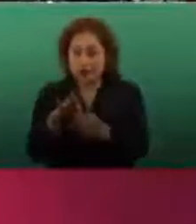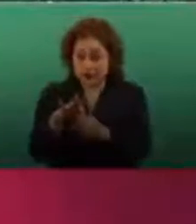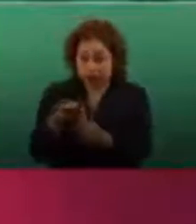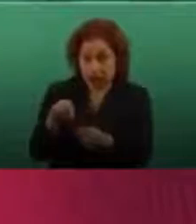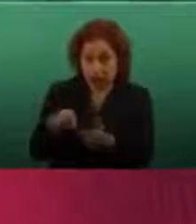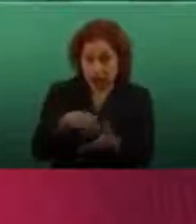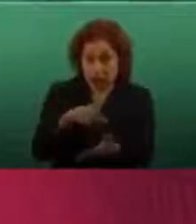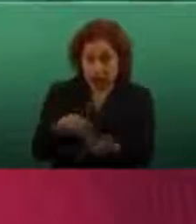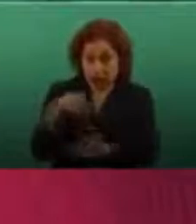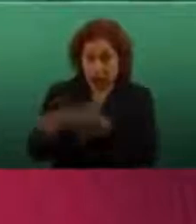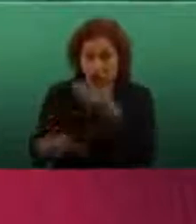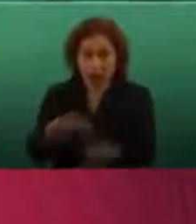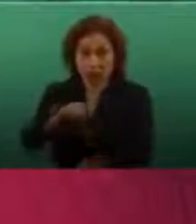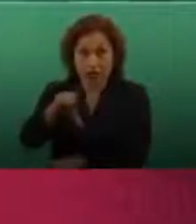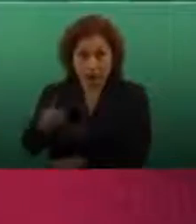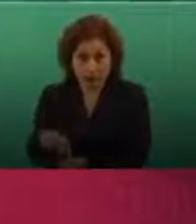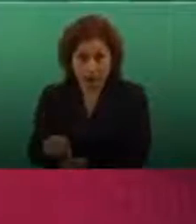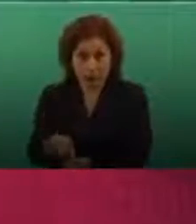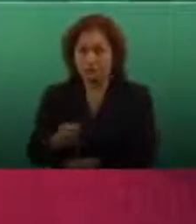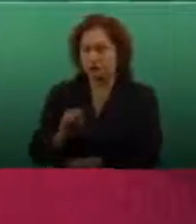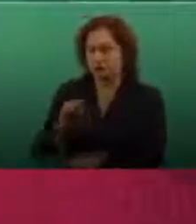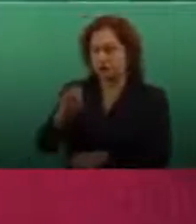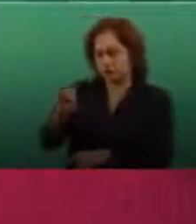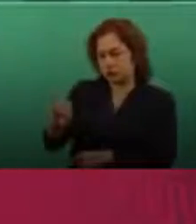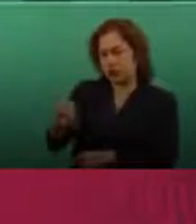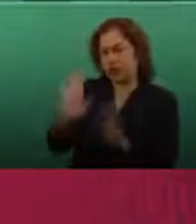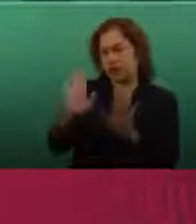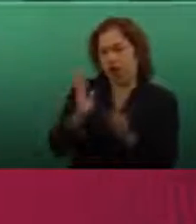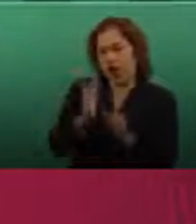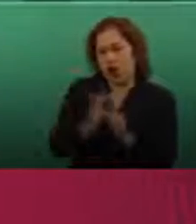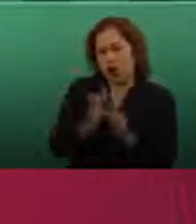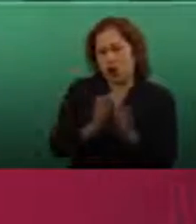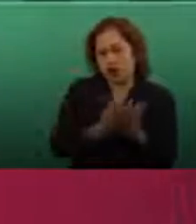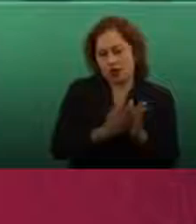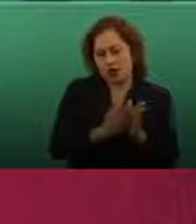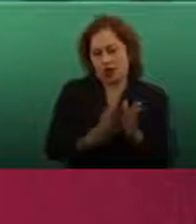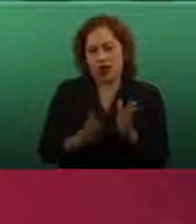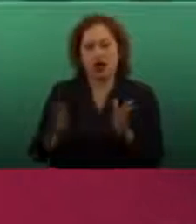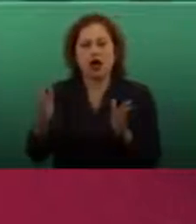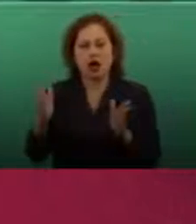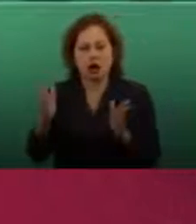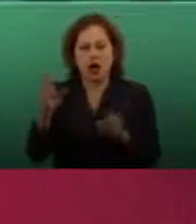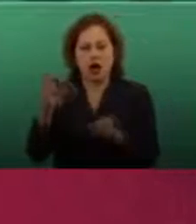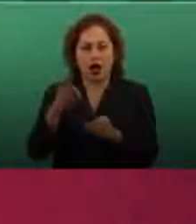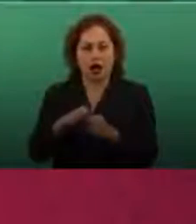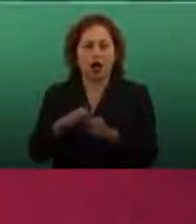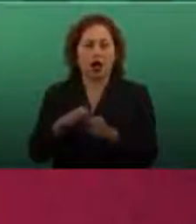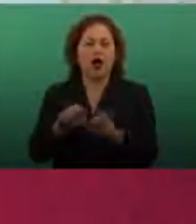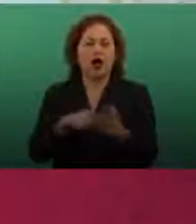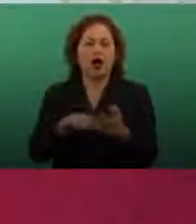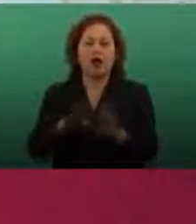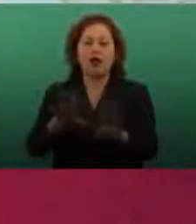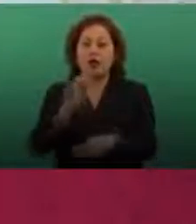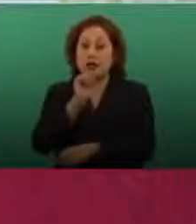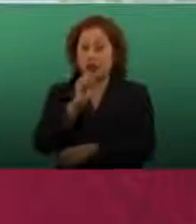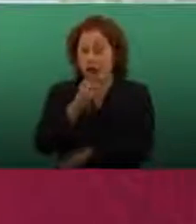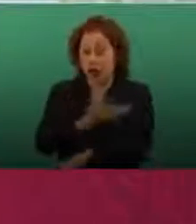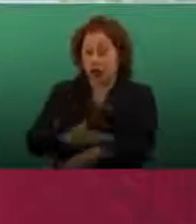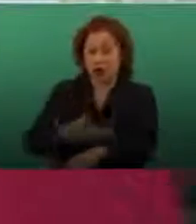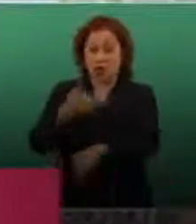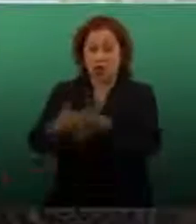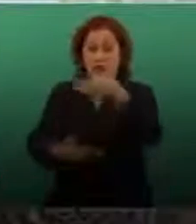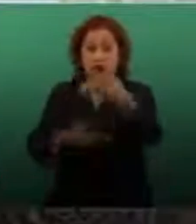una vez que se termine con este proceso, que no concluye, que también